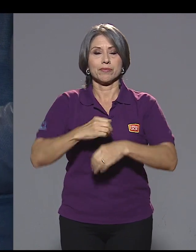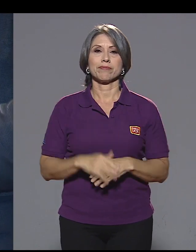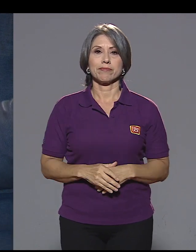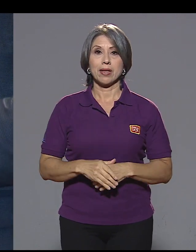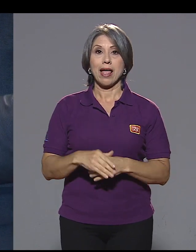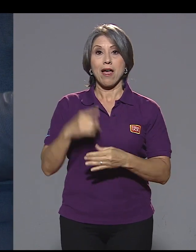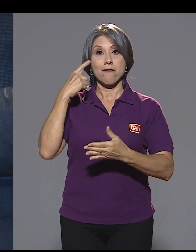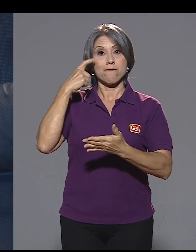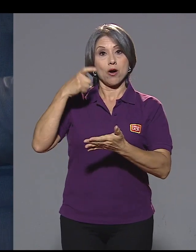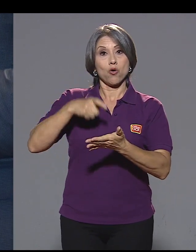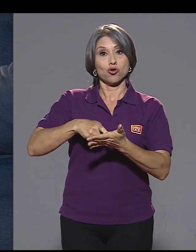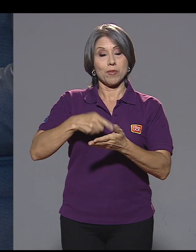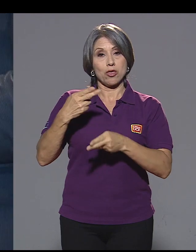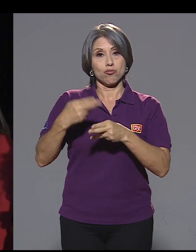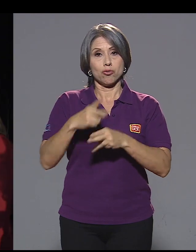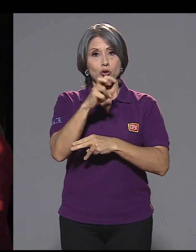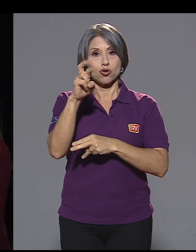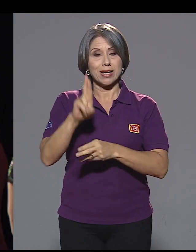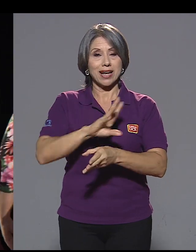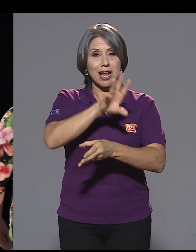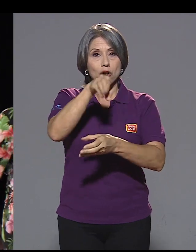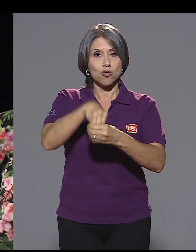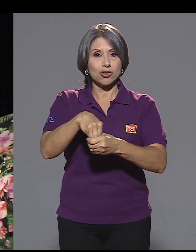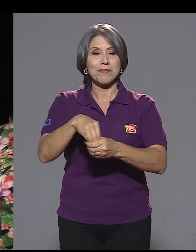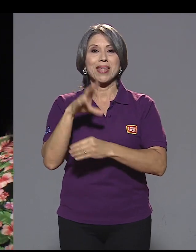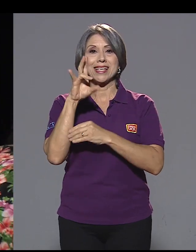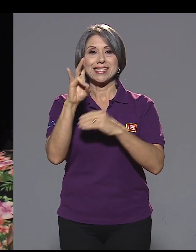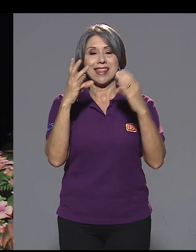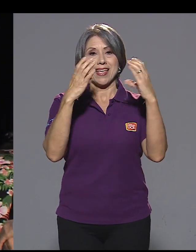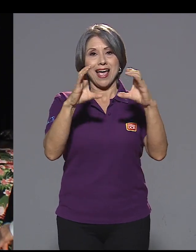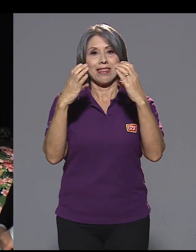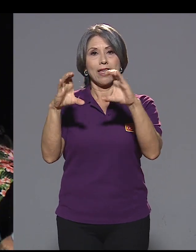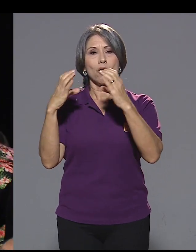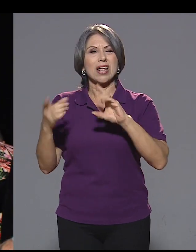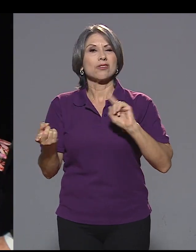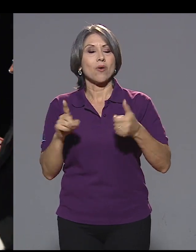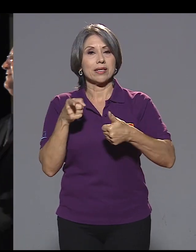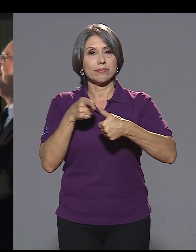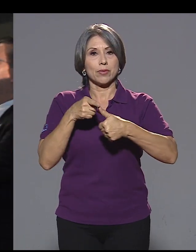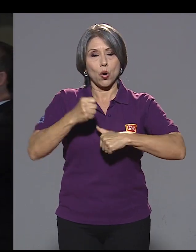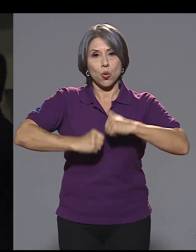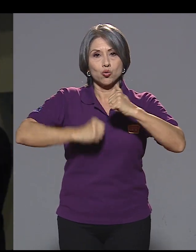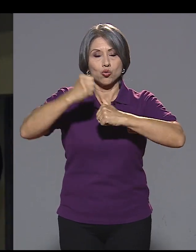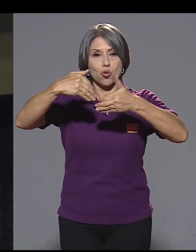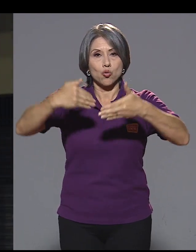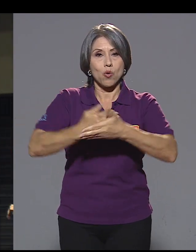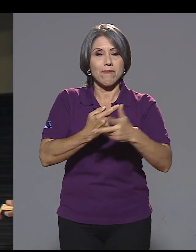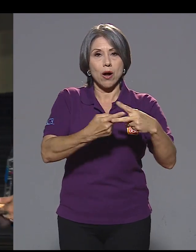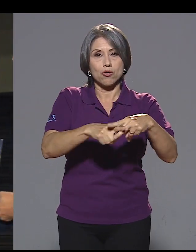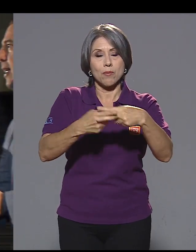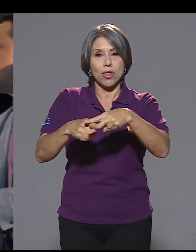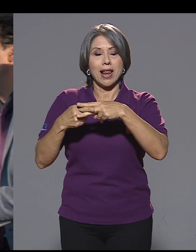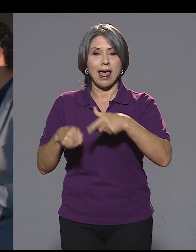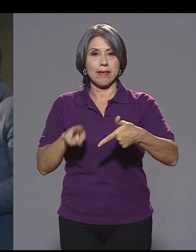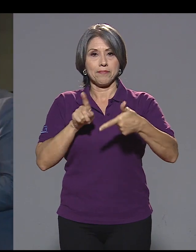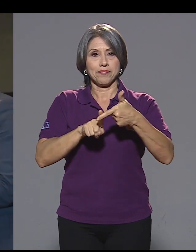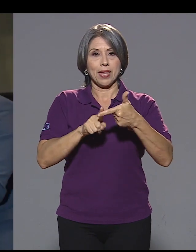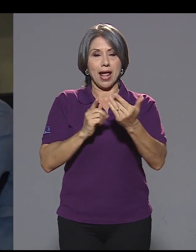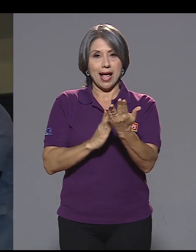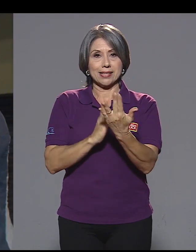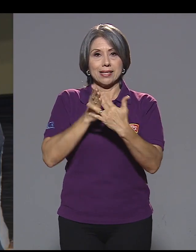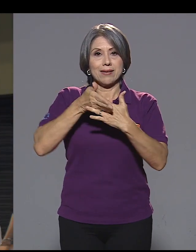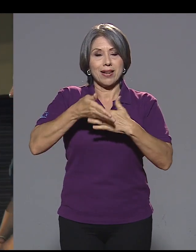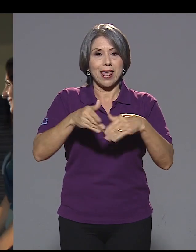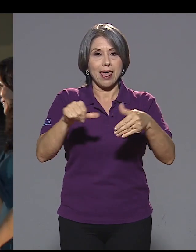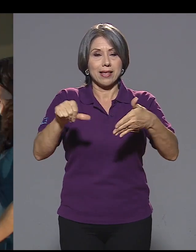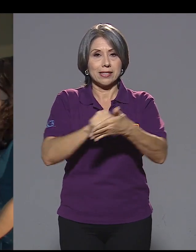El reconocimiento Costa Rica Incluye tiene 7 categorías que son: construcción nueva o remodelada,